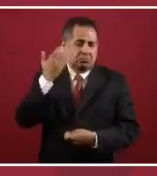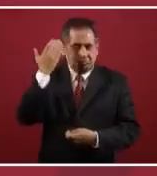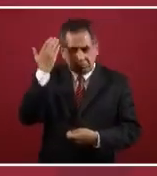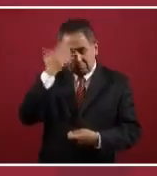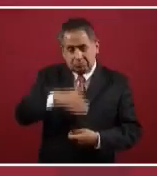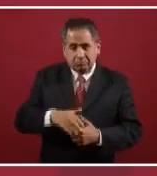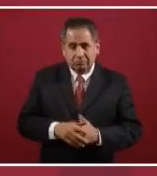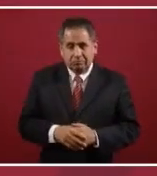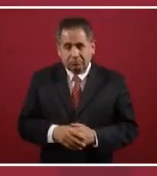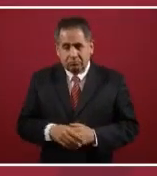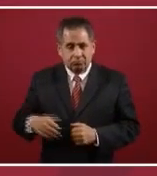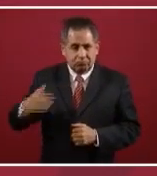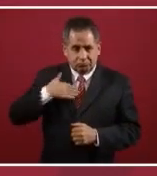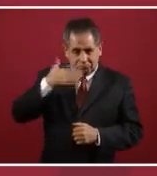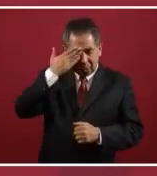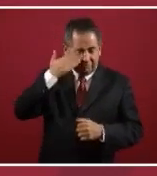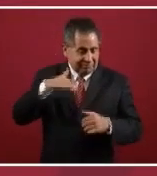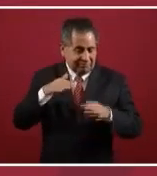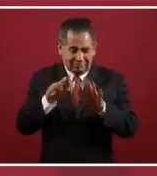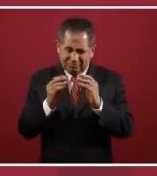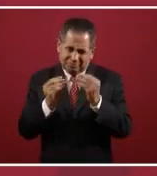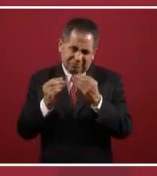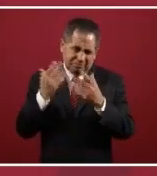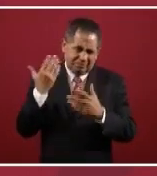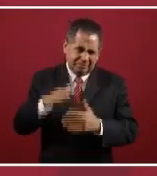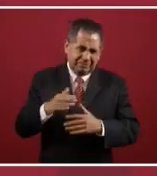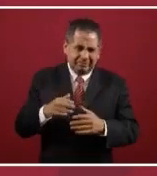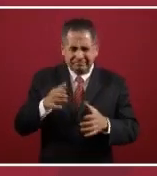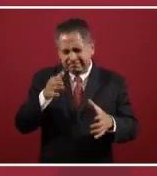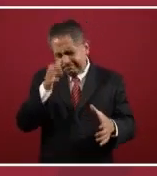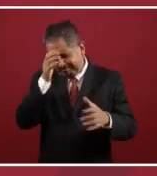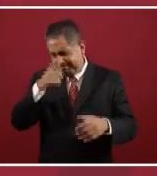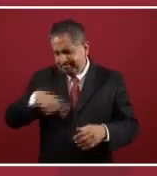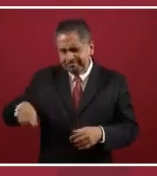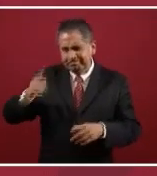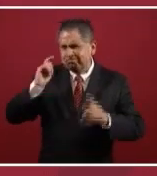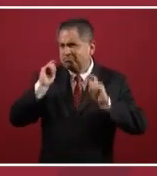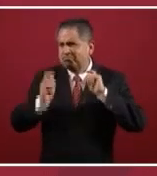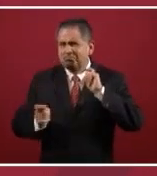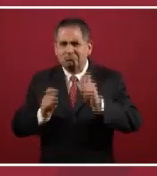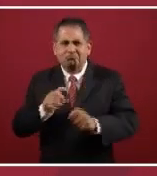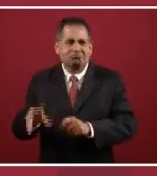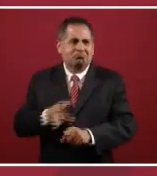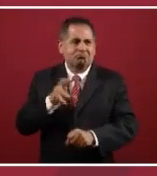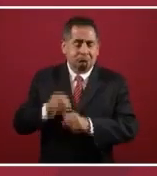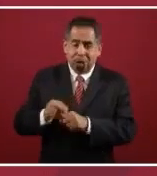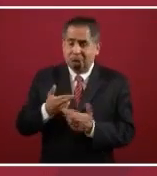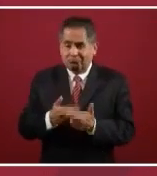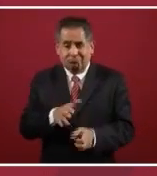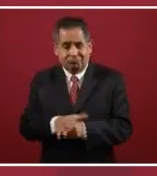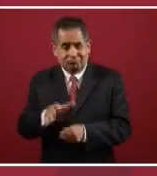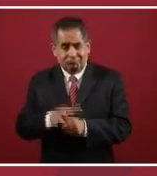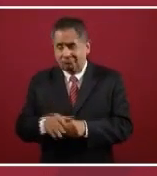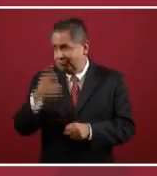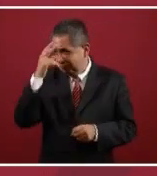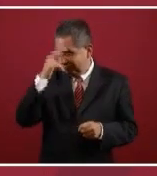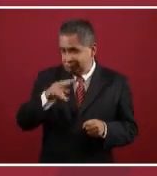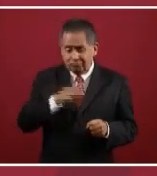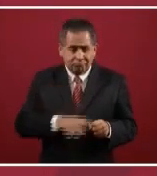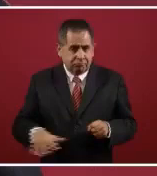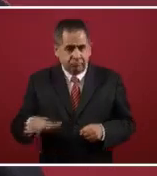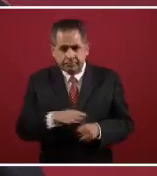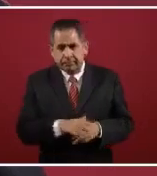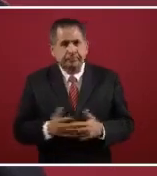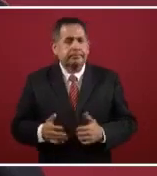Es un gran conocimiento acumulado que poseemos. ¿Por